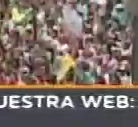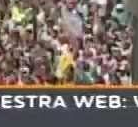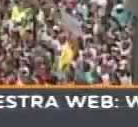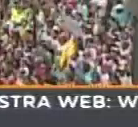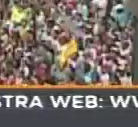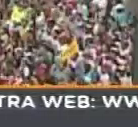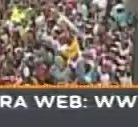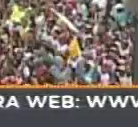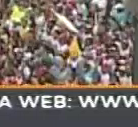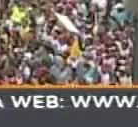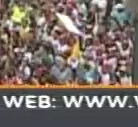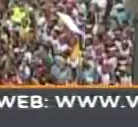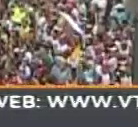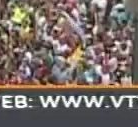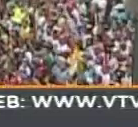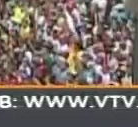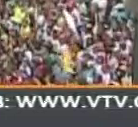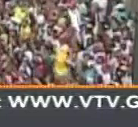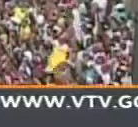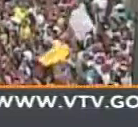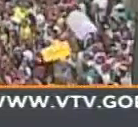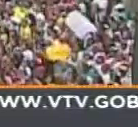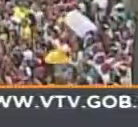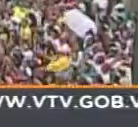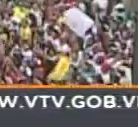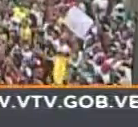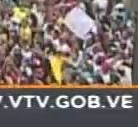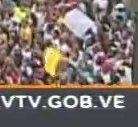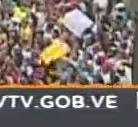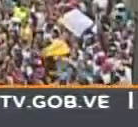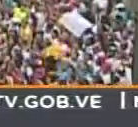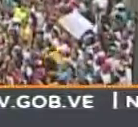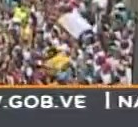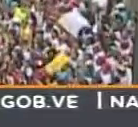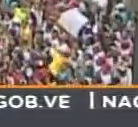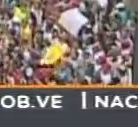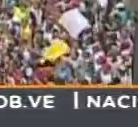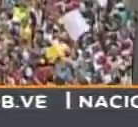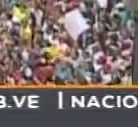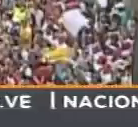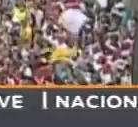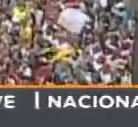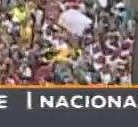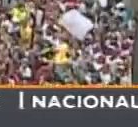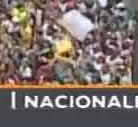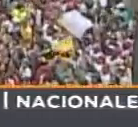el que no te falla y el único